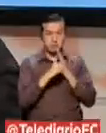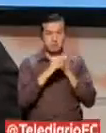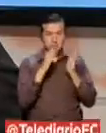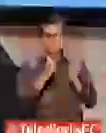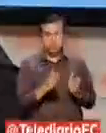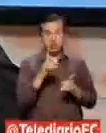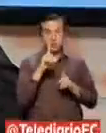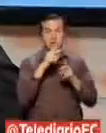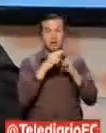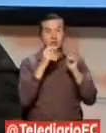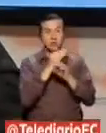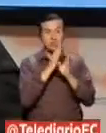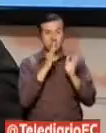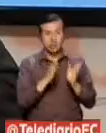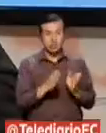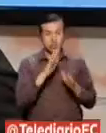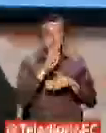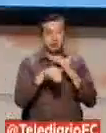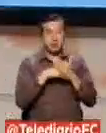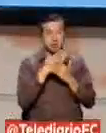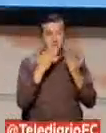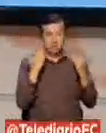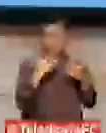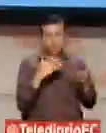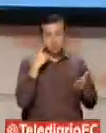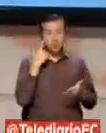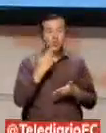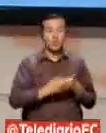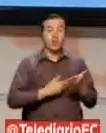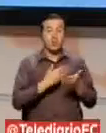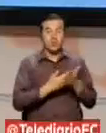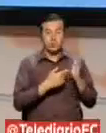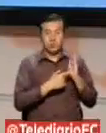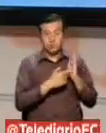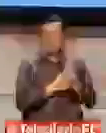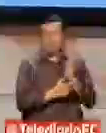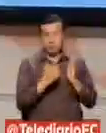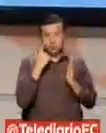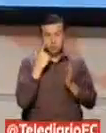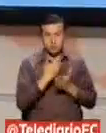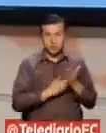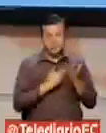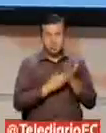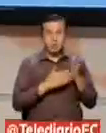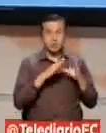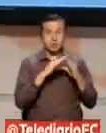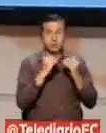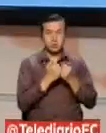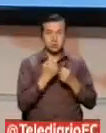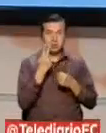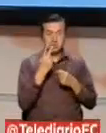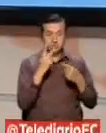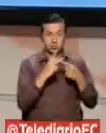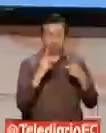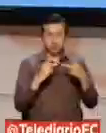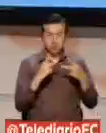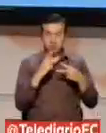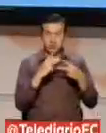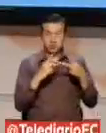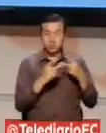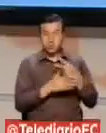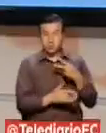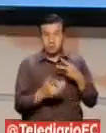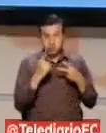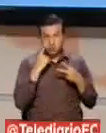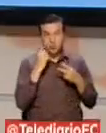exministros, de varios exfuncionarios de las Fuerzas Armadas. También la documentación que nosotros hemos revisado, la comisión ha tenido dos elementos importantes, las comparecencias